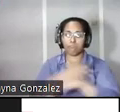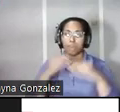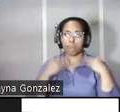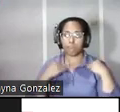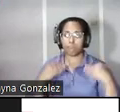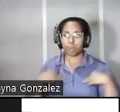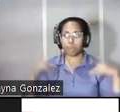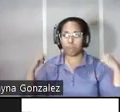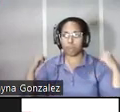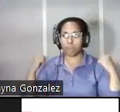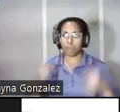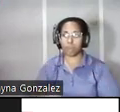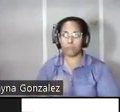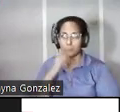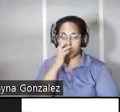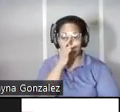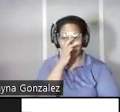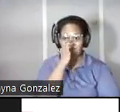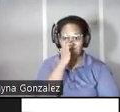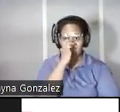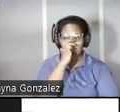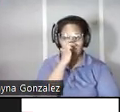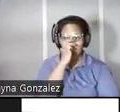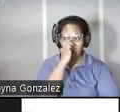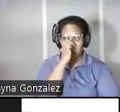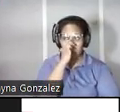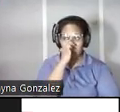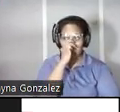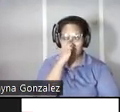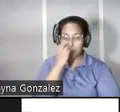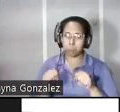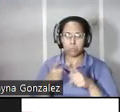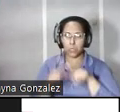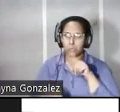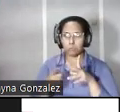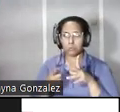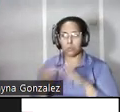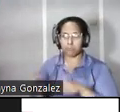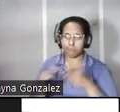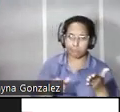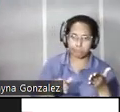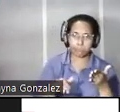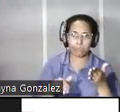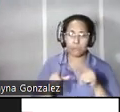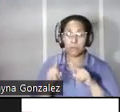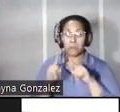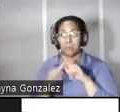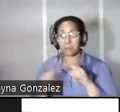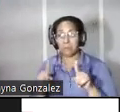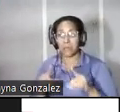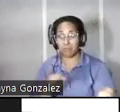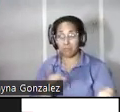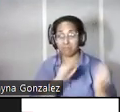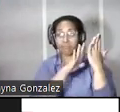Guánica y se consideraba improbable que muriera a causa de la herida. No obstante, tras la experiencia que acababa